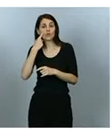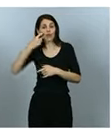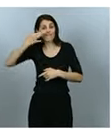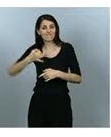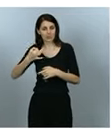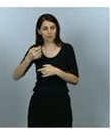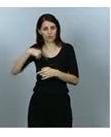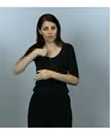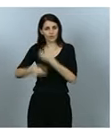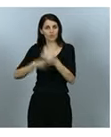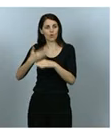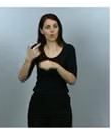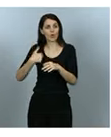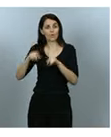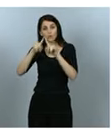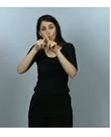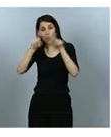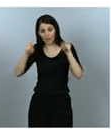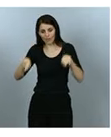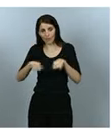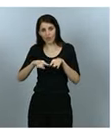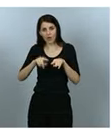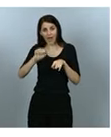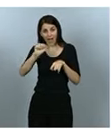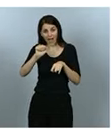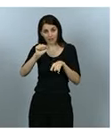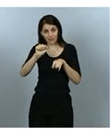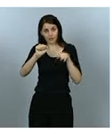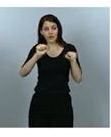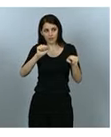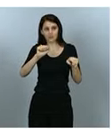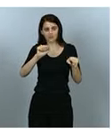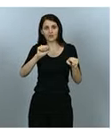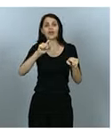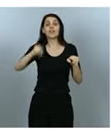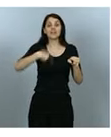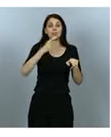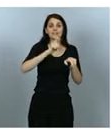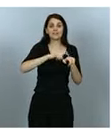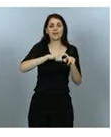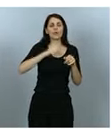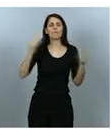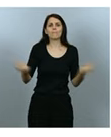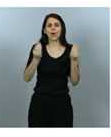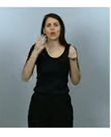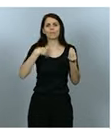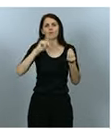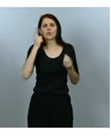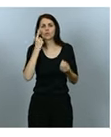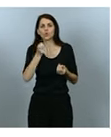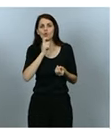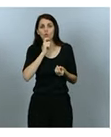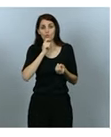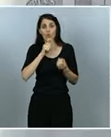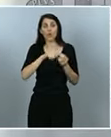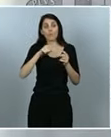aproximadamente. Con el tiempo vamos mejorando nuestras capacidades y somos capaces de diagnosticar más. Puede ser lo que aparece en el cuadro B, podría ser el cuadro B un poquito más grande, un